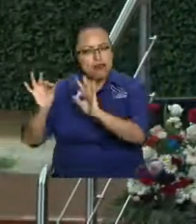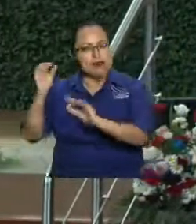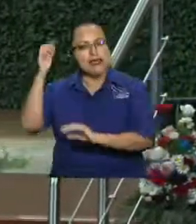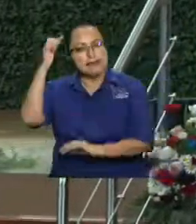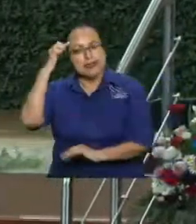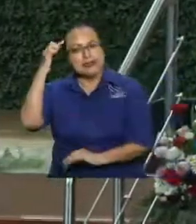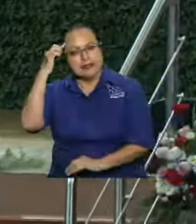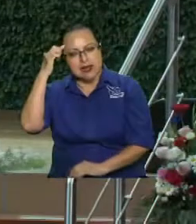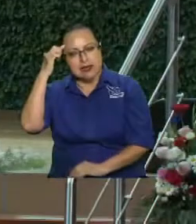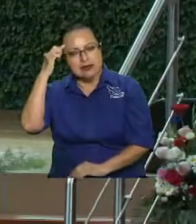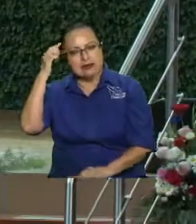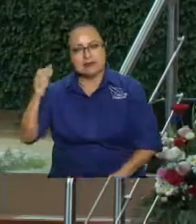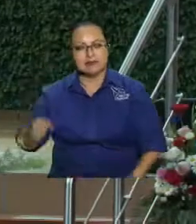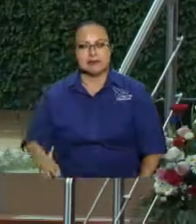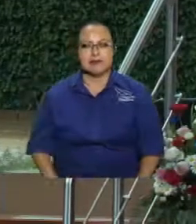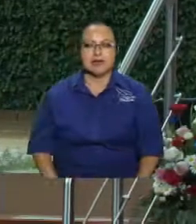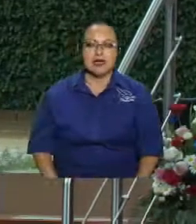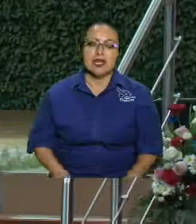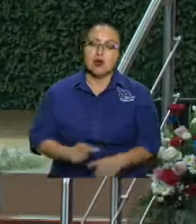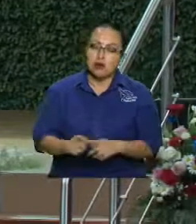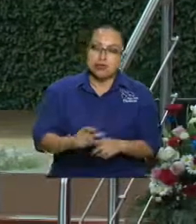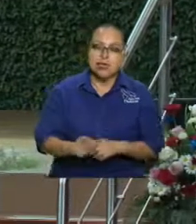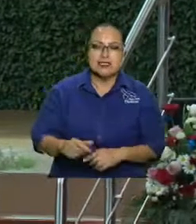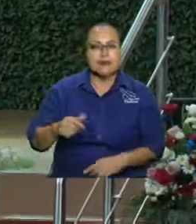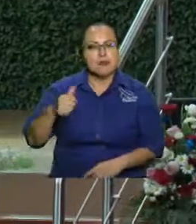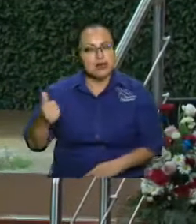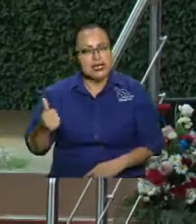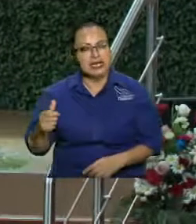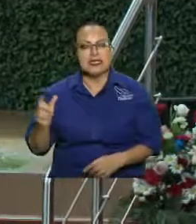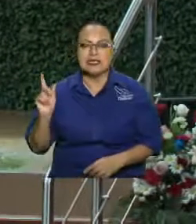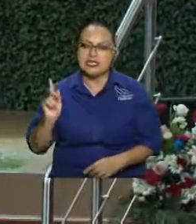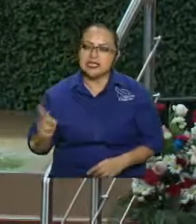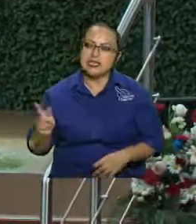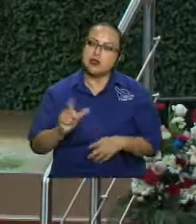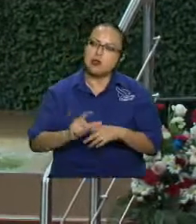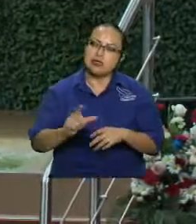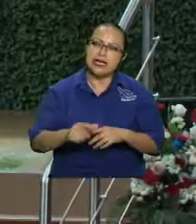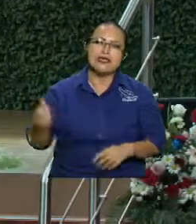Me la tuvo que derrumbar. Tenía cosas buenas y cosas que no eran tan buenas.